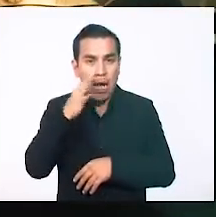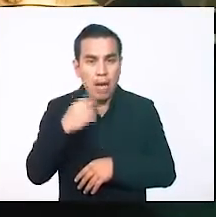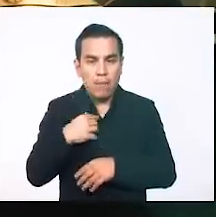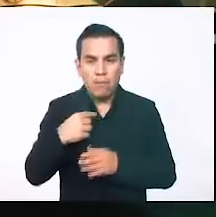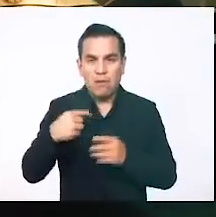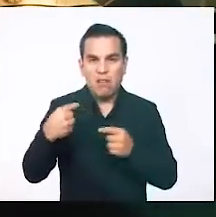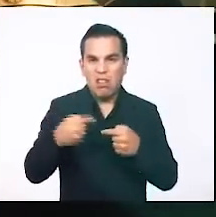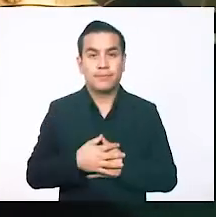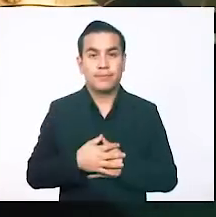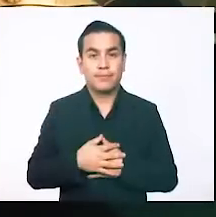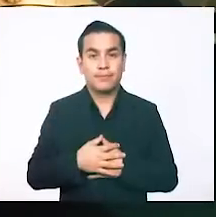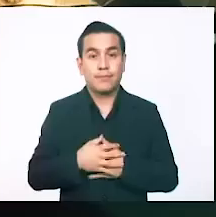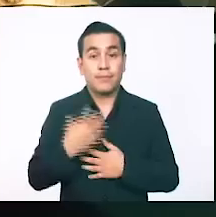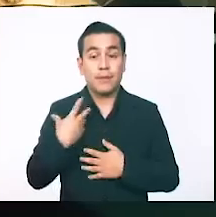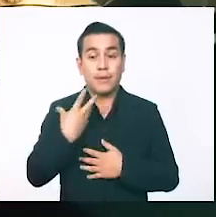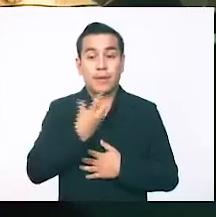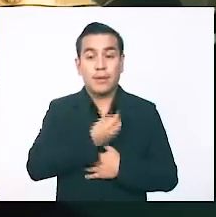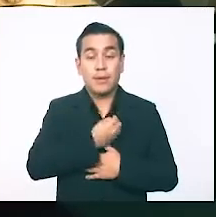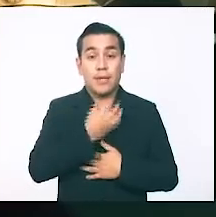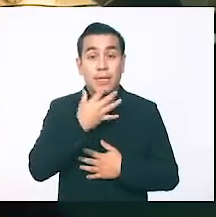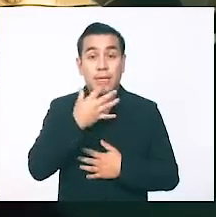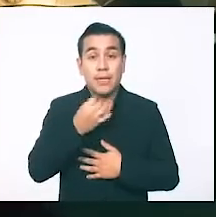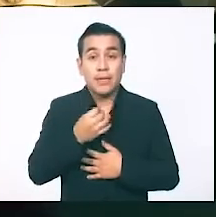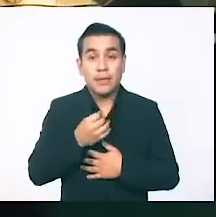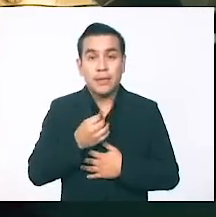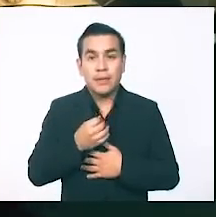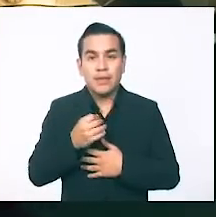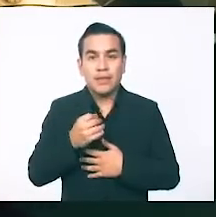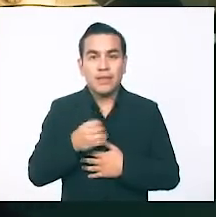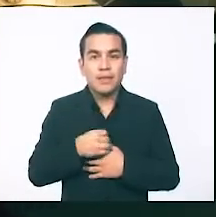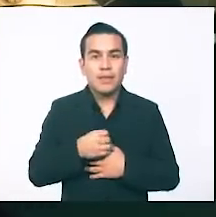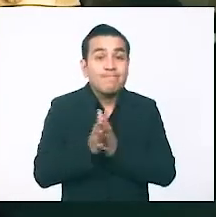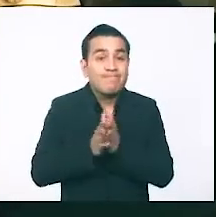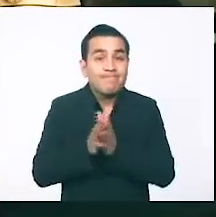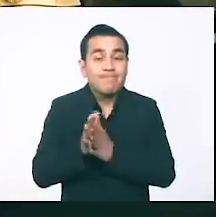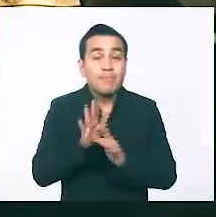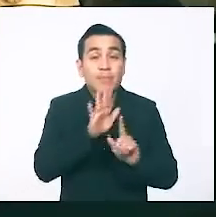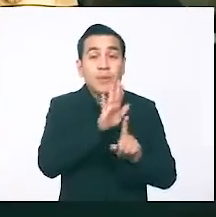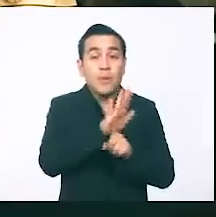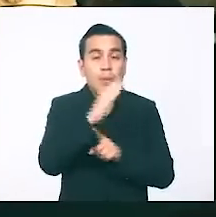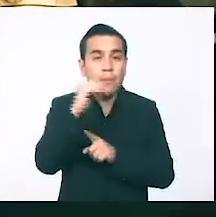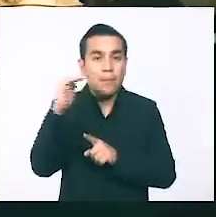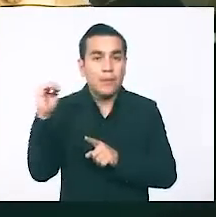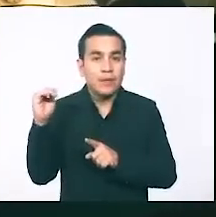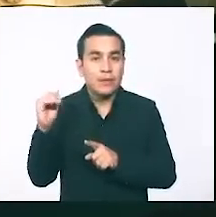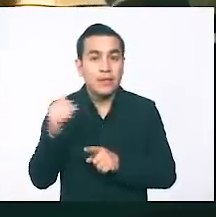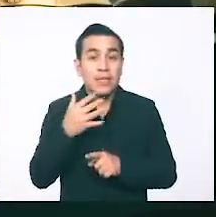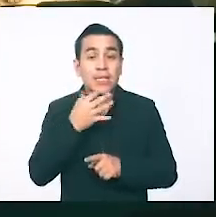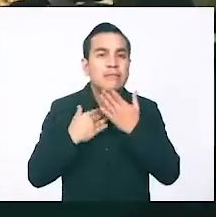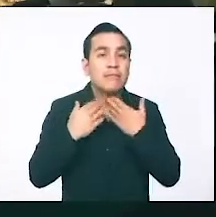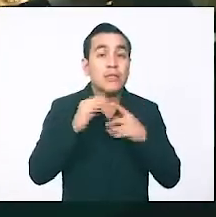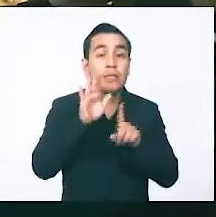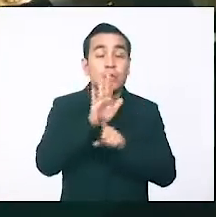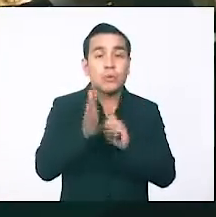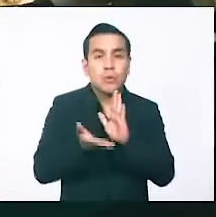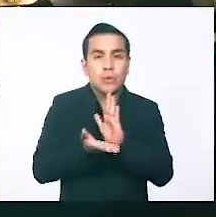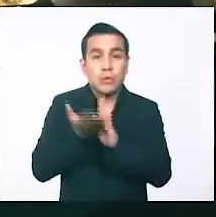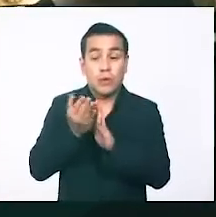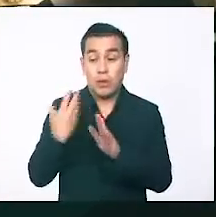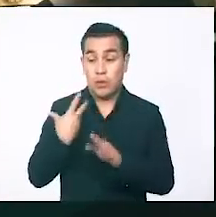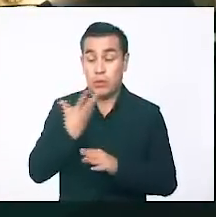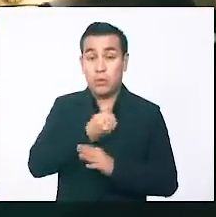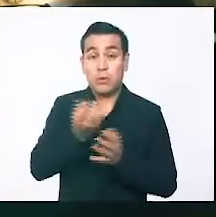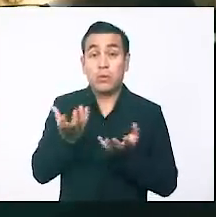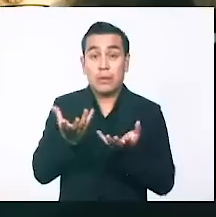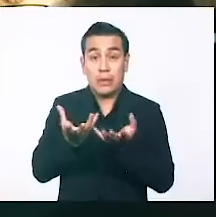enemigos, no nos reuniéramos. Nosotros envidiamos a un montón de ustedes, a sus países. Envidiamos el desarrollo que tienen. Nosotros quisiéramos